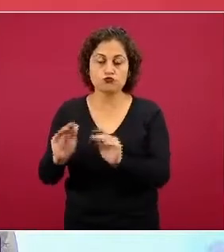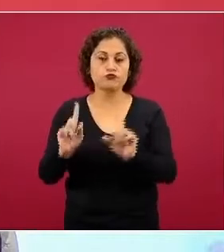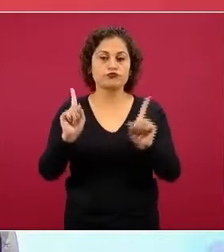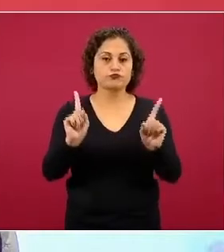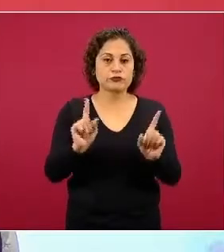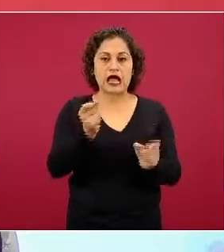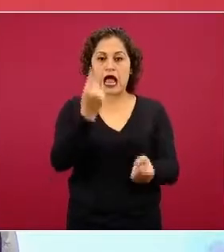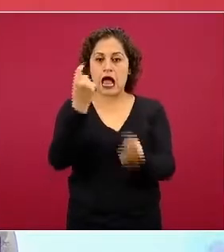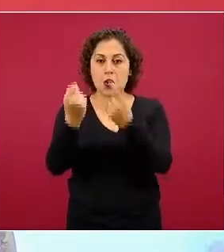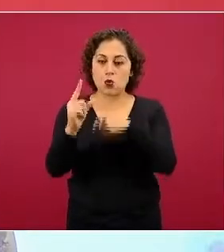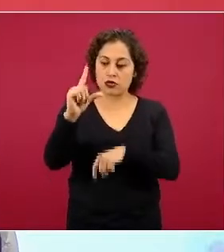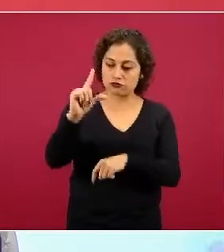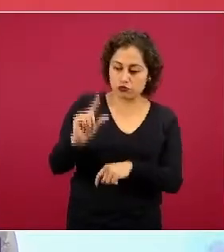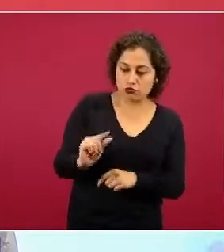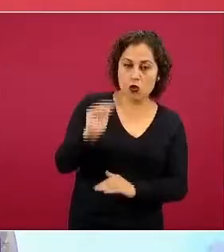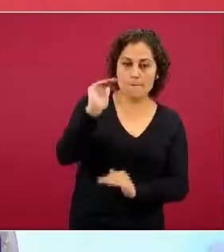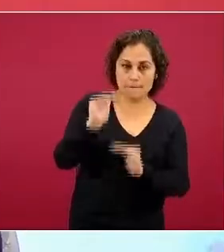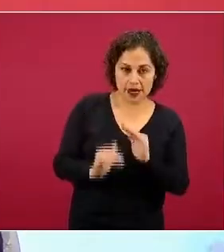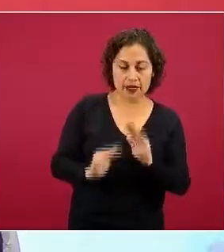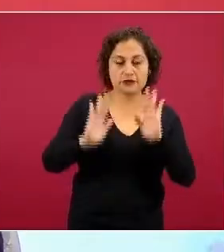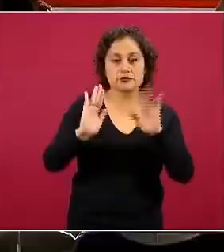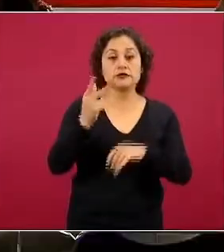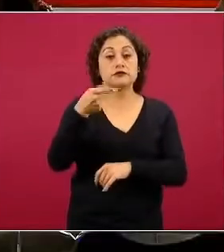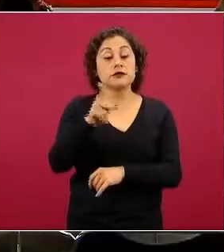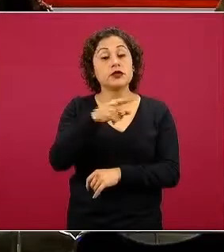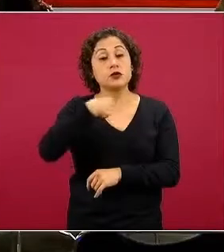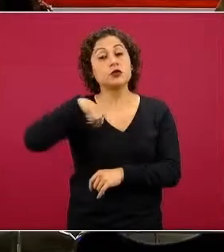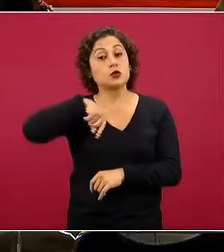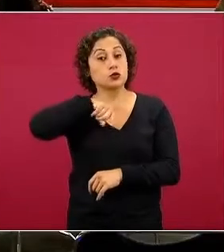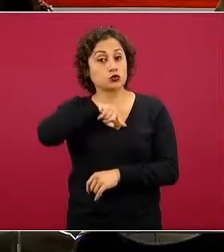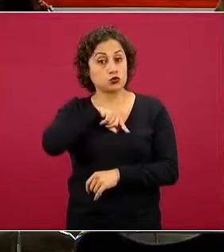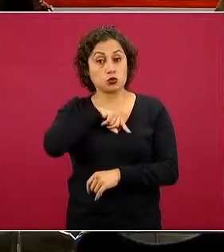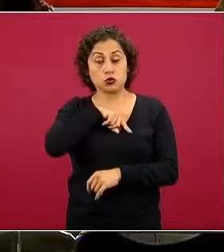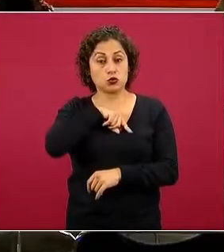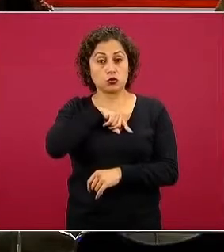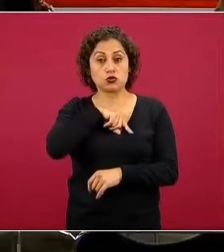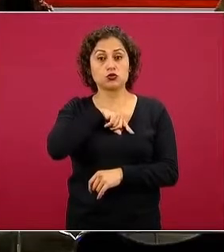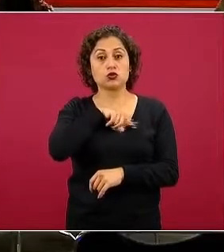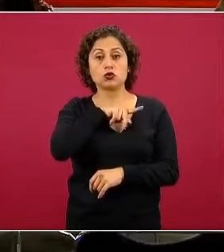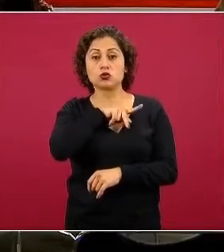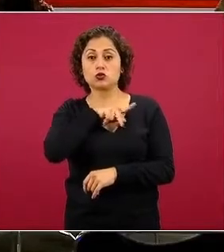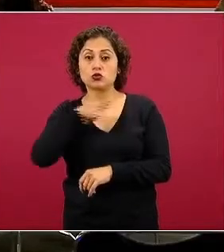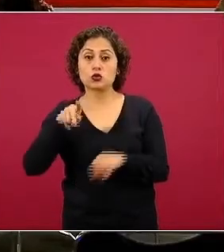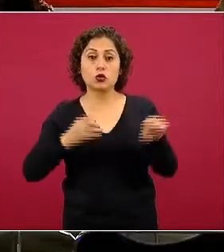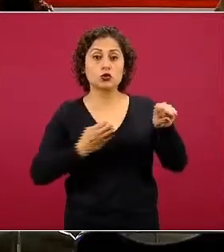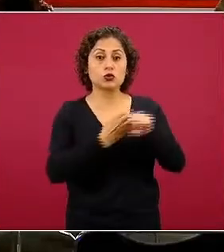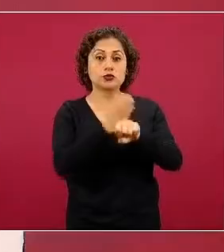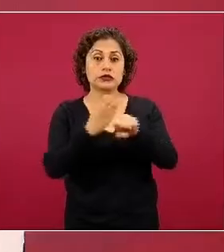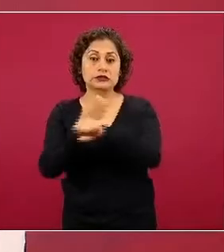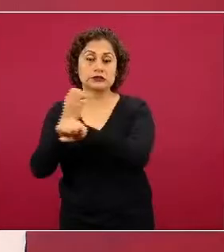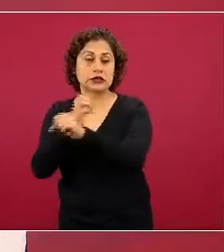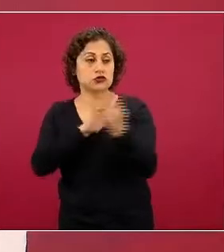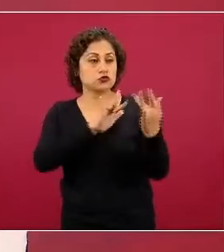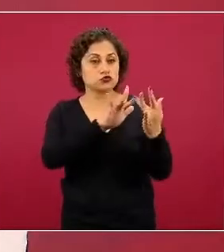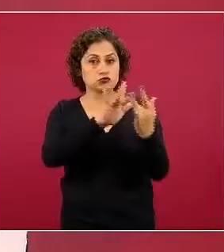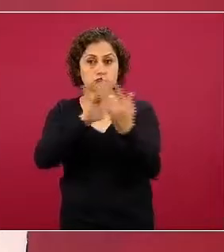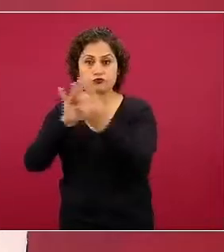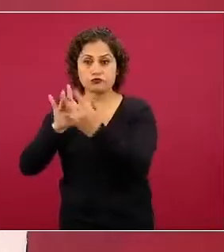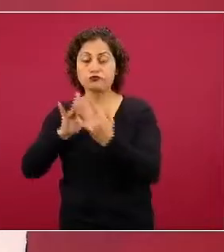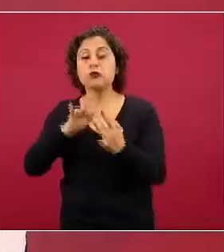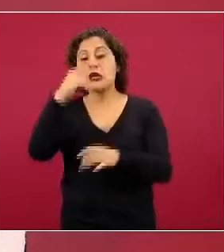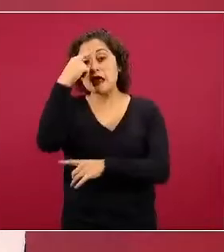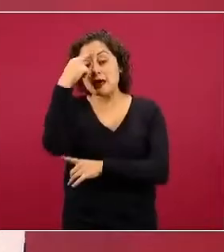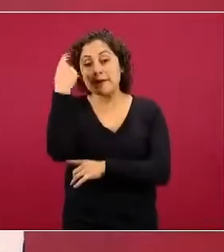y hemos estado trabajando con las entidades federativas para que